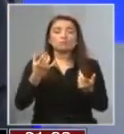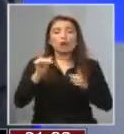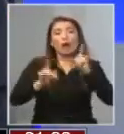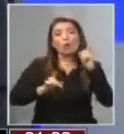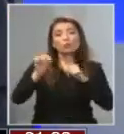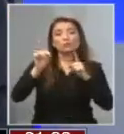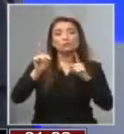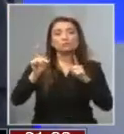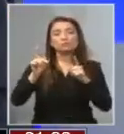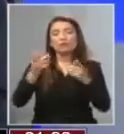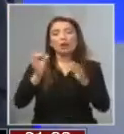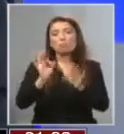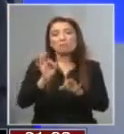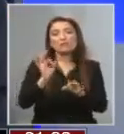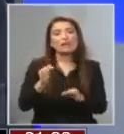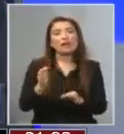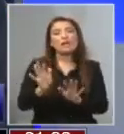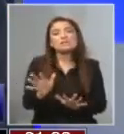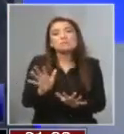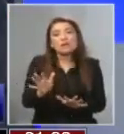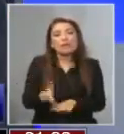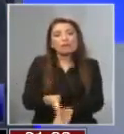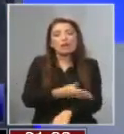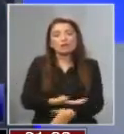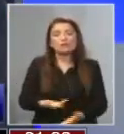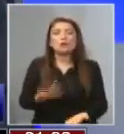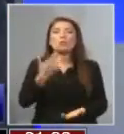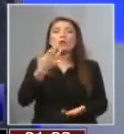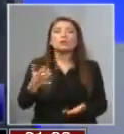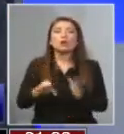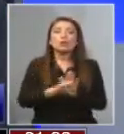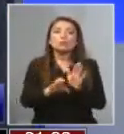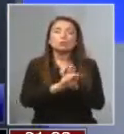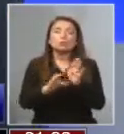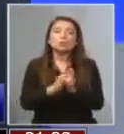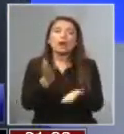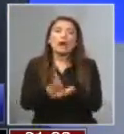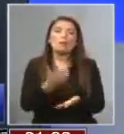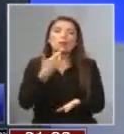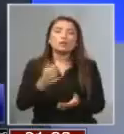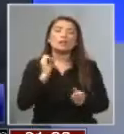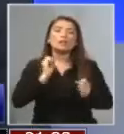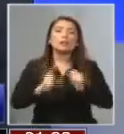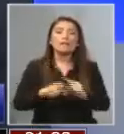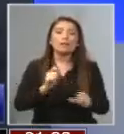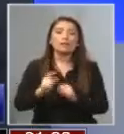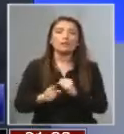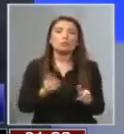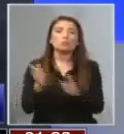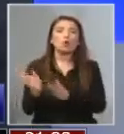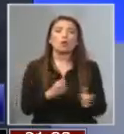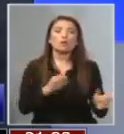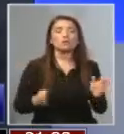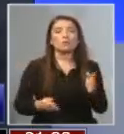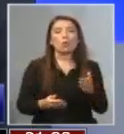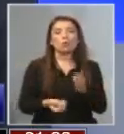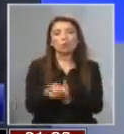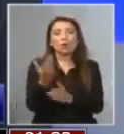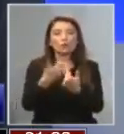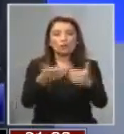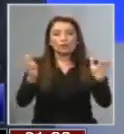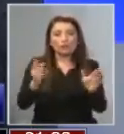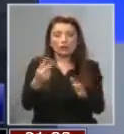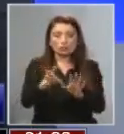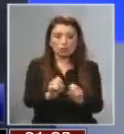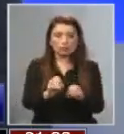era perfectamente esperable. La Constitución existe para defender un orden neoliberal en educación. Esta glosa era